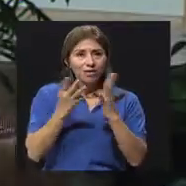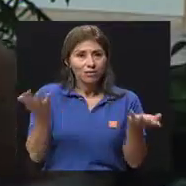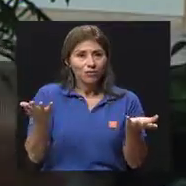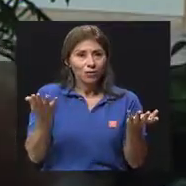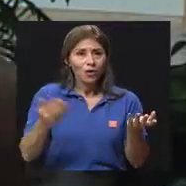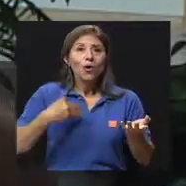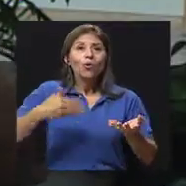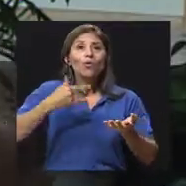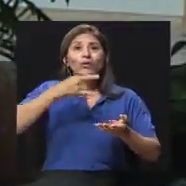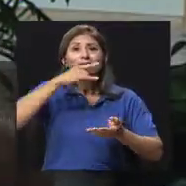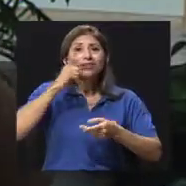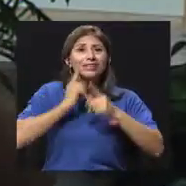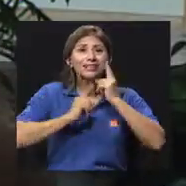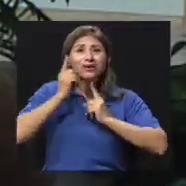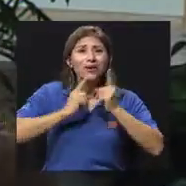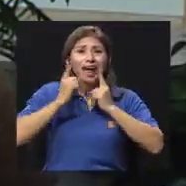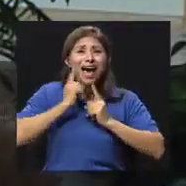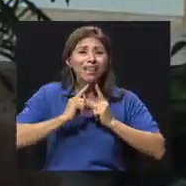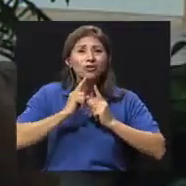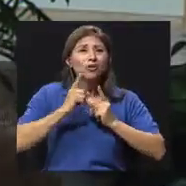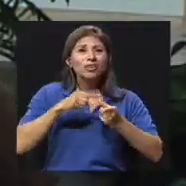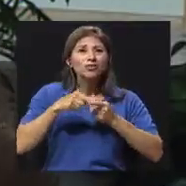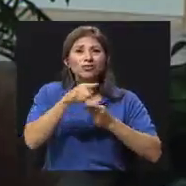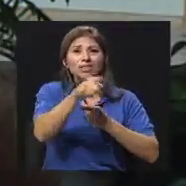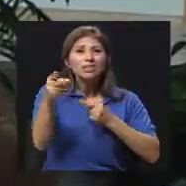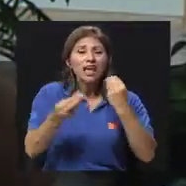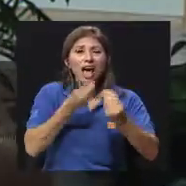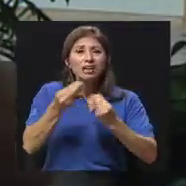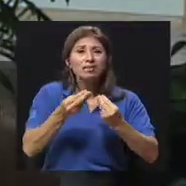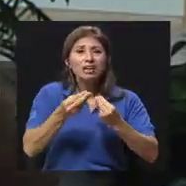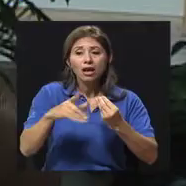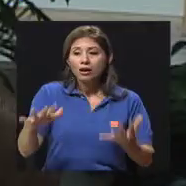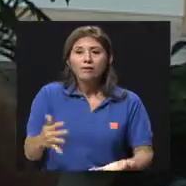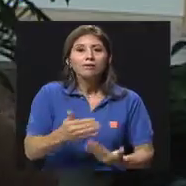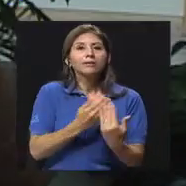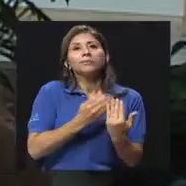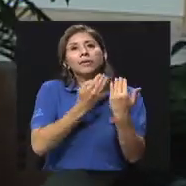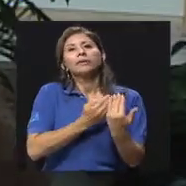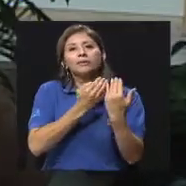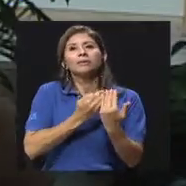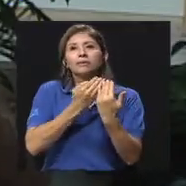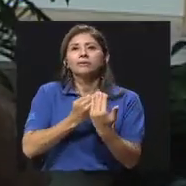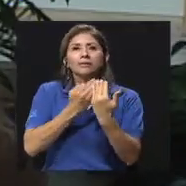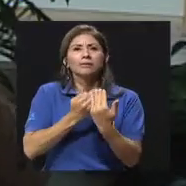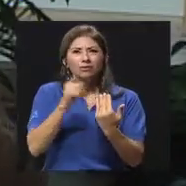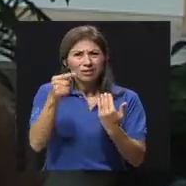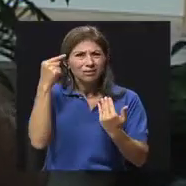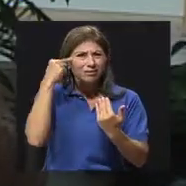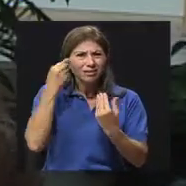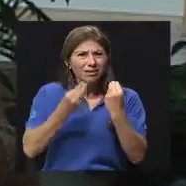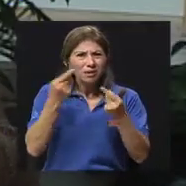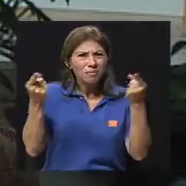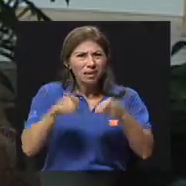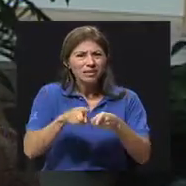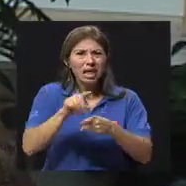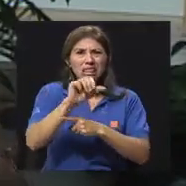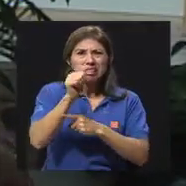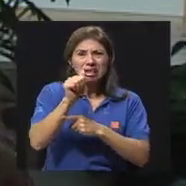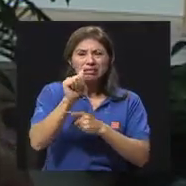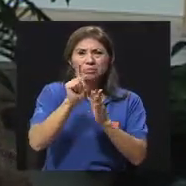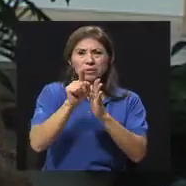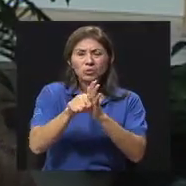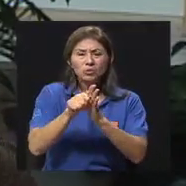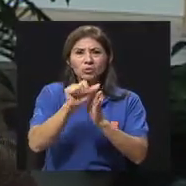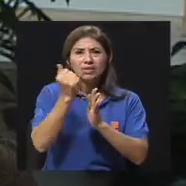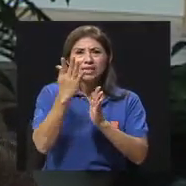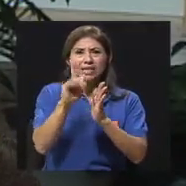bebé y empiezan a moverlo más. ¿Se pueden imaginar lo que es tener, que lo tengan moviéndose 10, 15, 20 minutos? Ese sentimiento del bebé